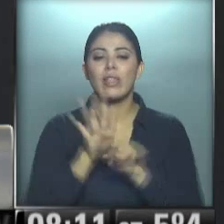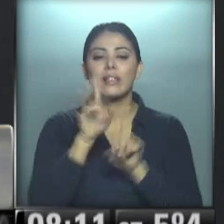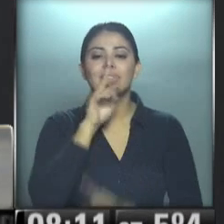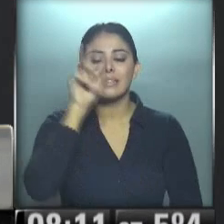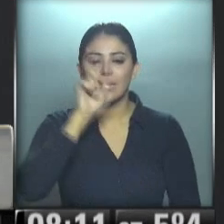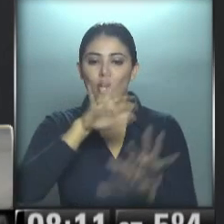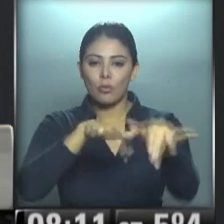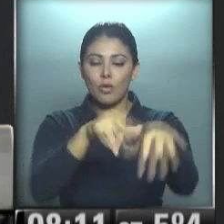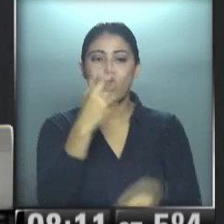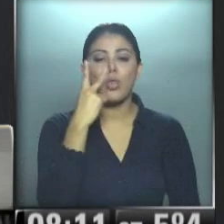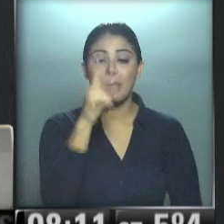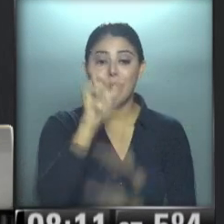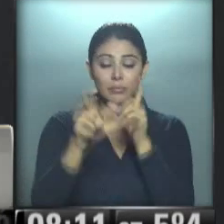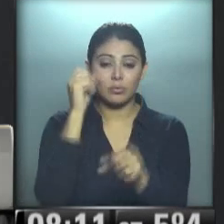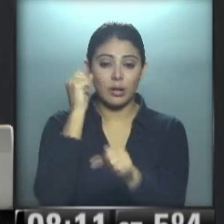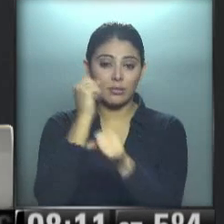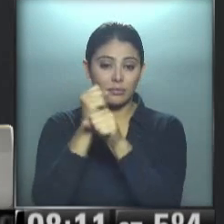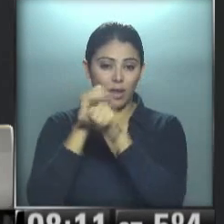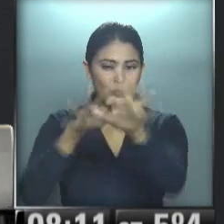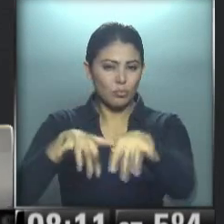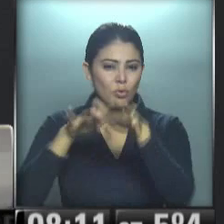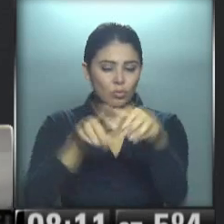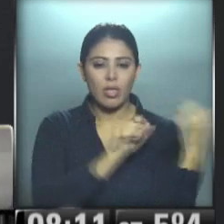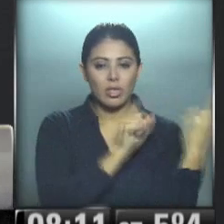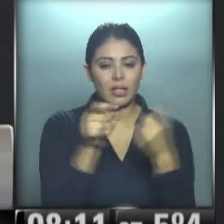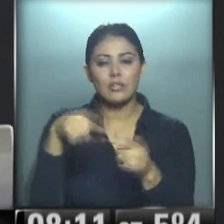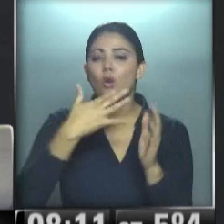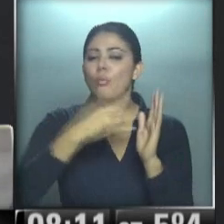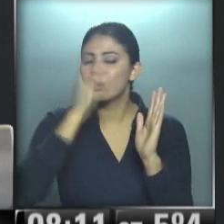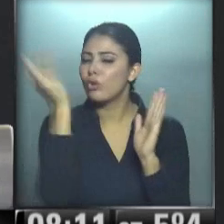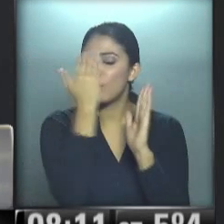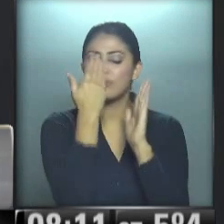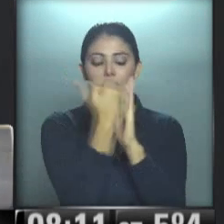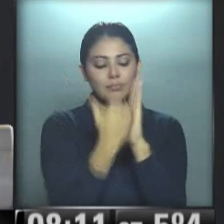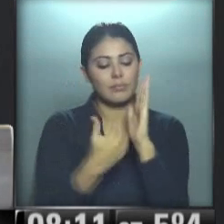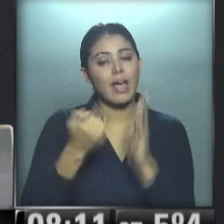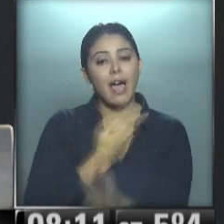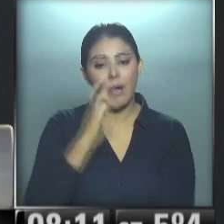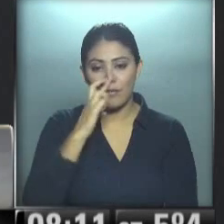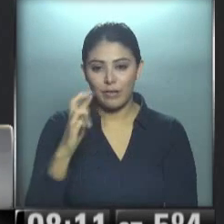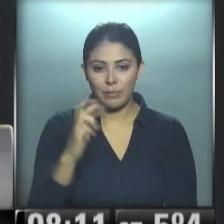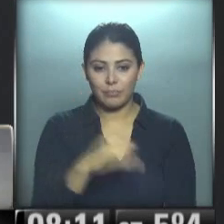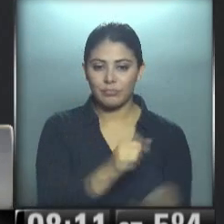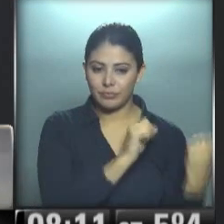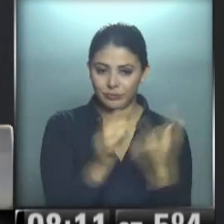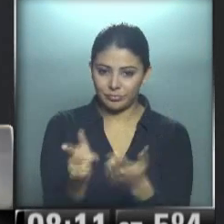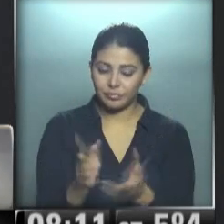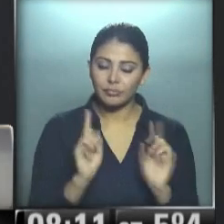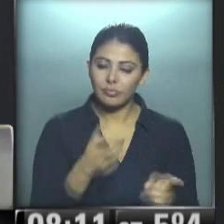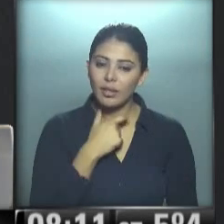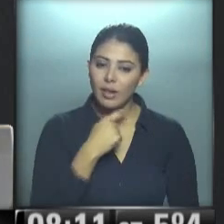percibirán el transcurso de esta semana en virtud de haber cumplido con todos los requisitos de afip también quería